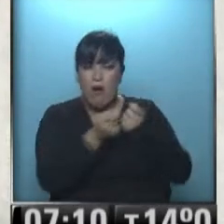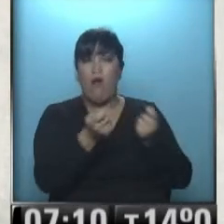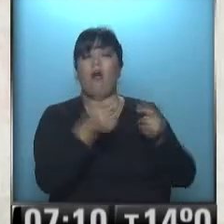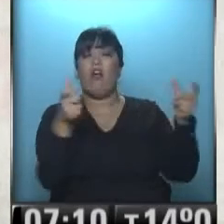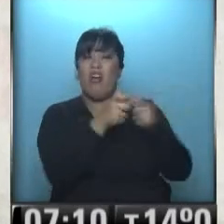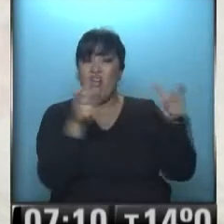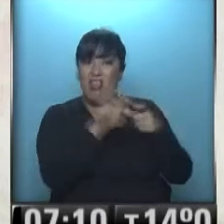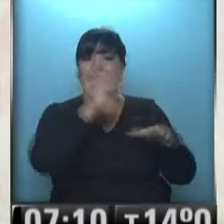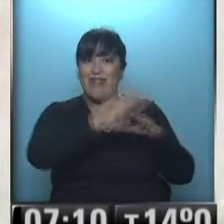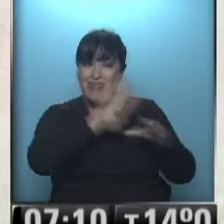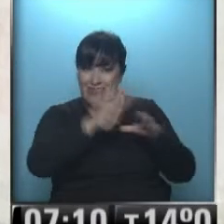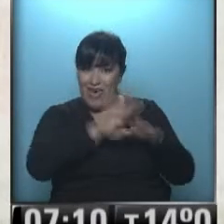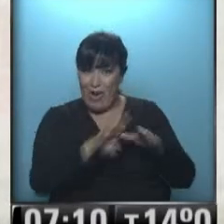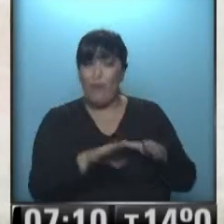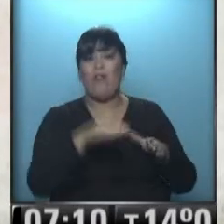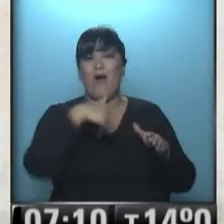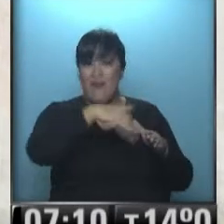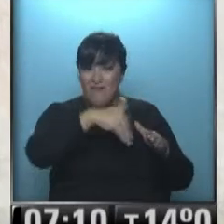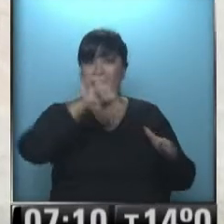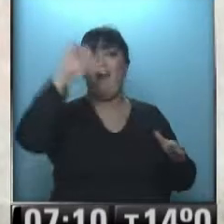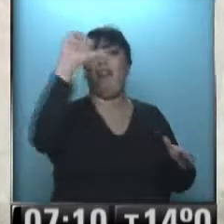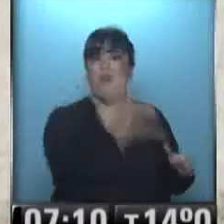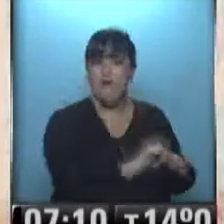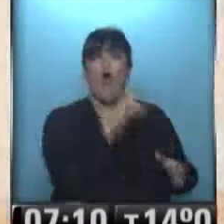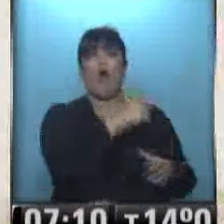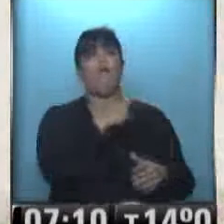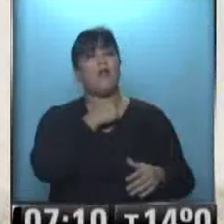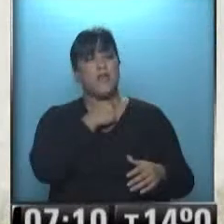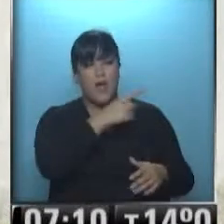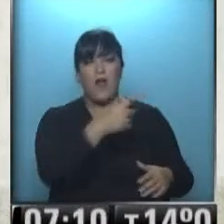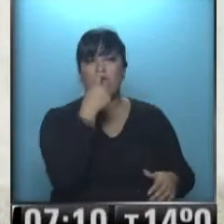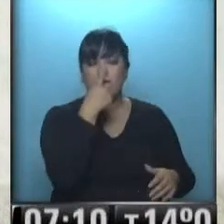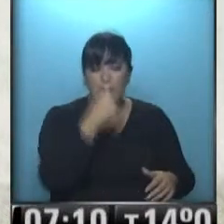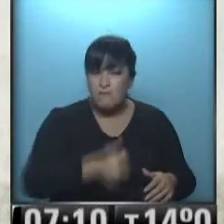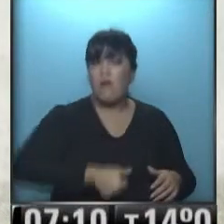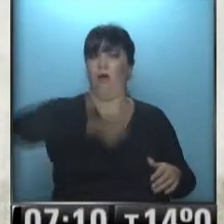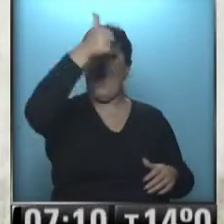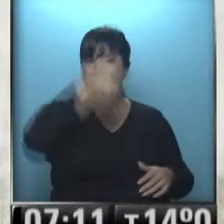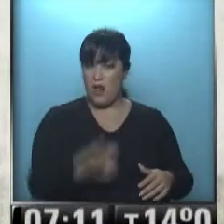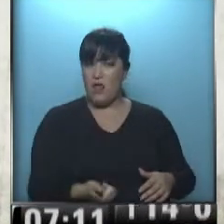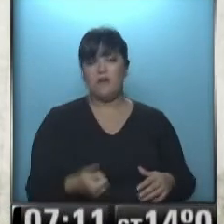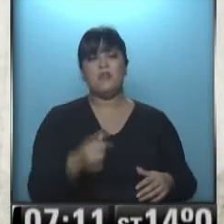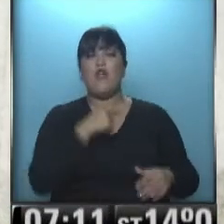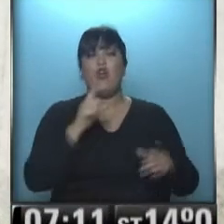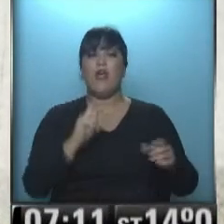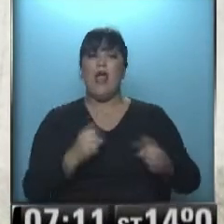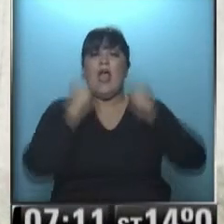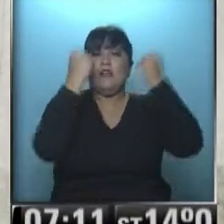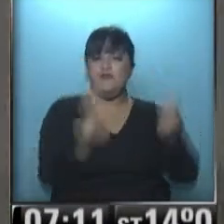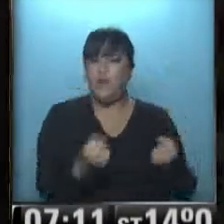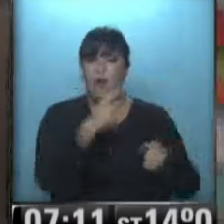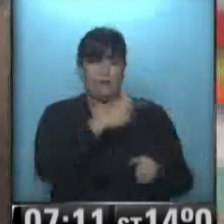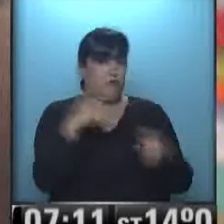títulos de deuda impagos o a punto de caer en default para obtener retornos millonarios sin mayor esfuerzo que el de hacer